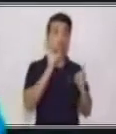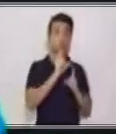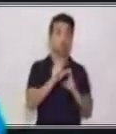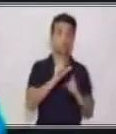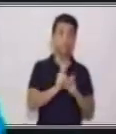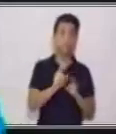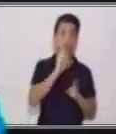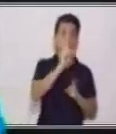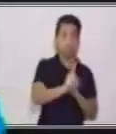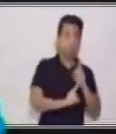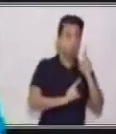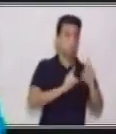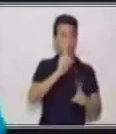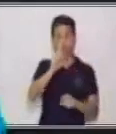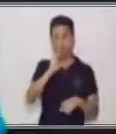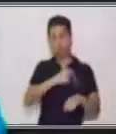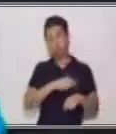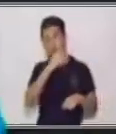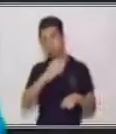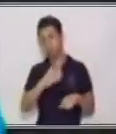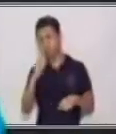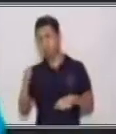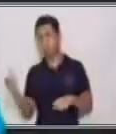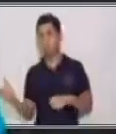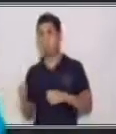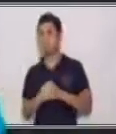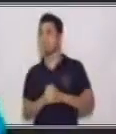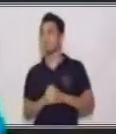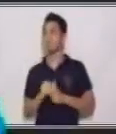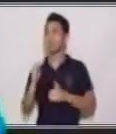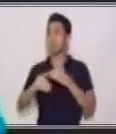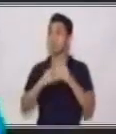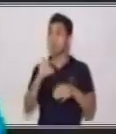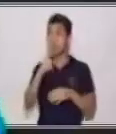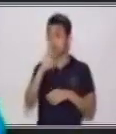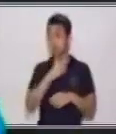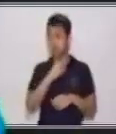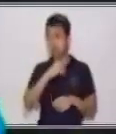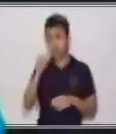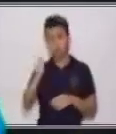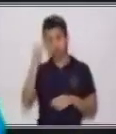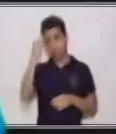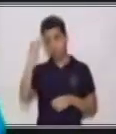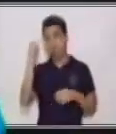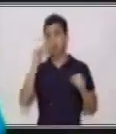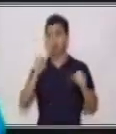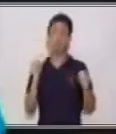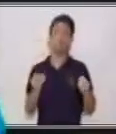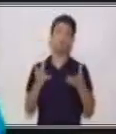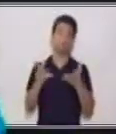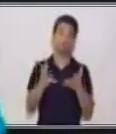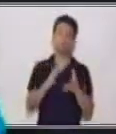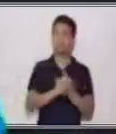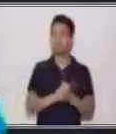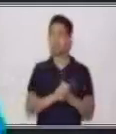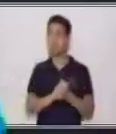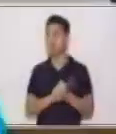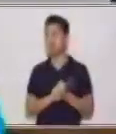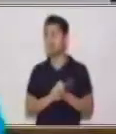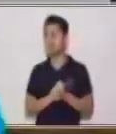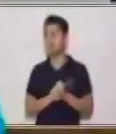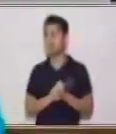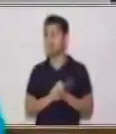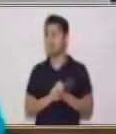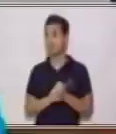un párrafo que hable directamente solo de esto y luego si tienes otra idea, se pueda desarrollar en la siguiente. Si en